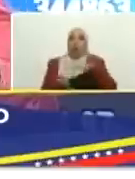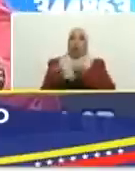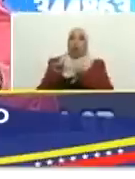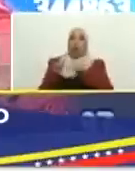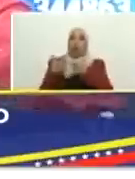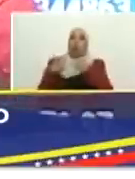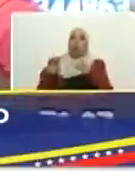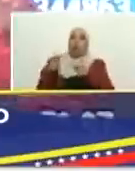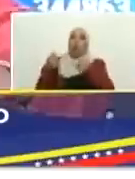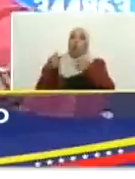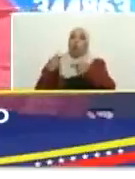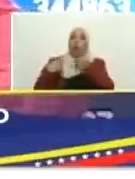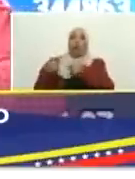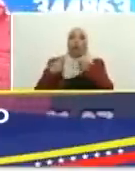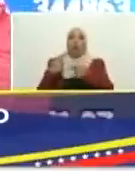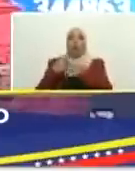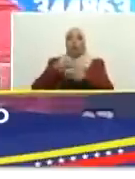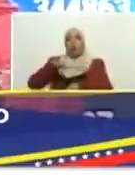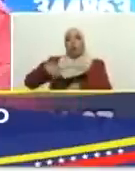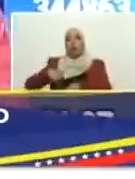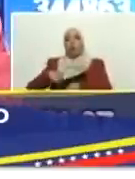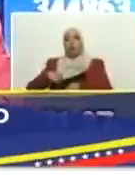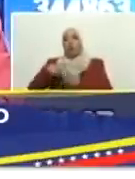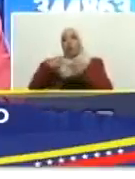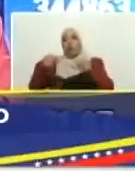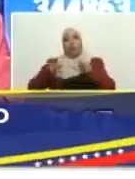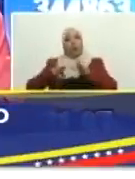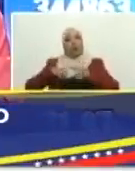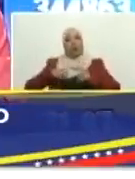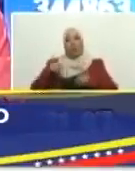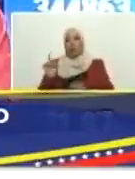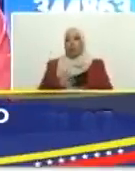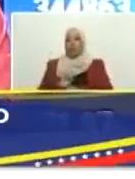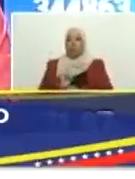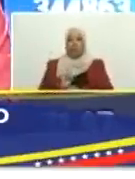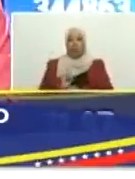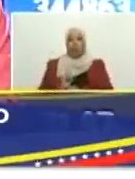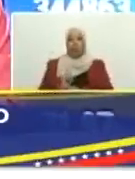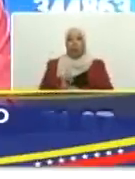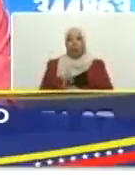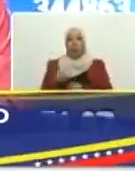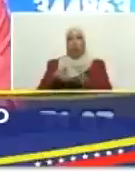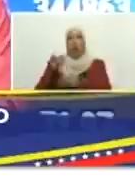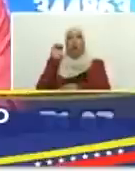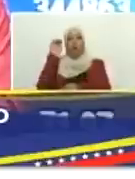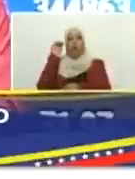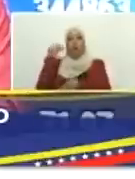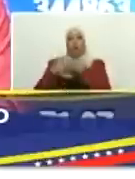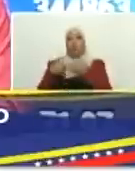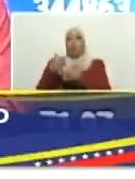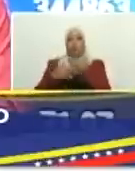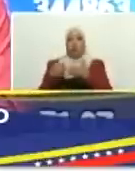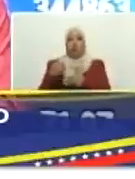su economía y sobre nuestro país. No aceptamos modelos coloniales. Saldremos adelante.